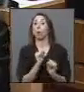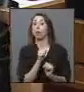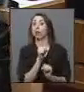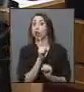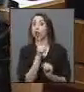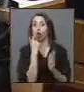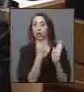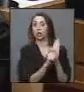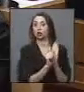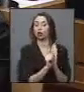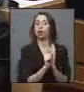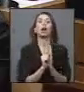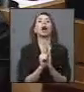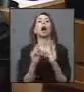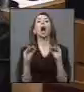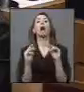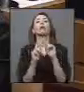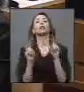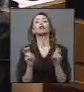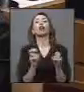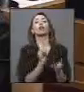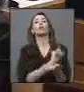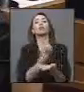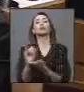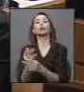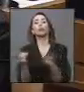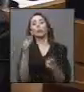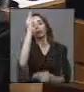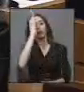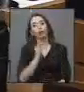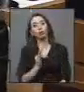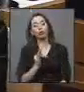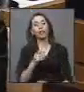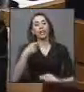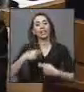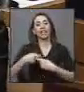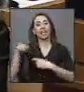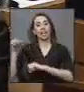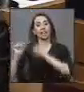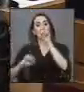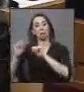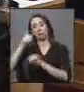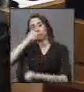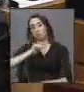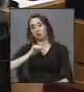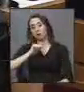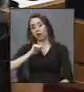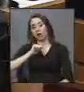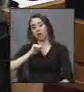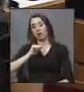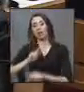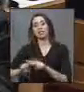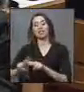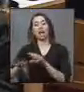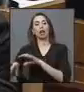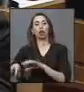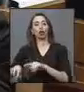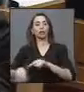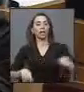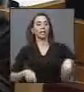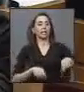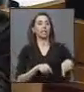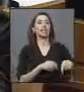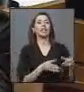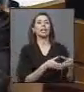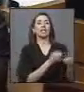reconocer. Y cuando hablamos del sector público, nos negamos a que en el sector privado se hagan las cosas que en el sector público